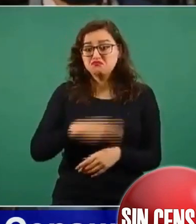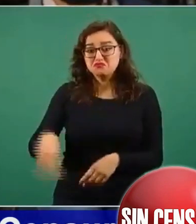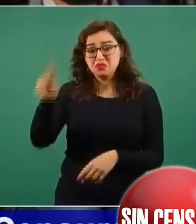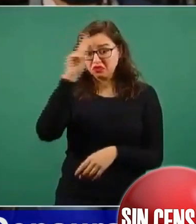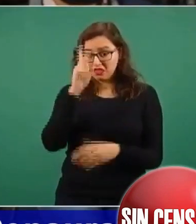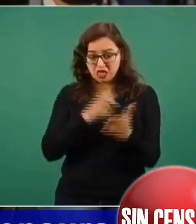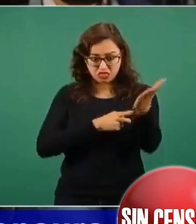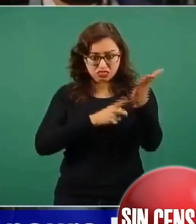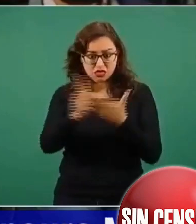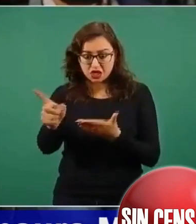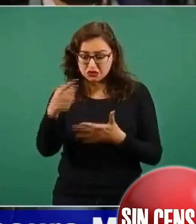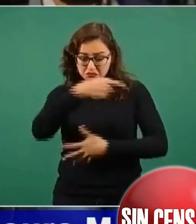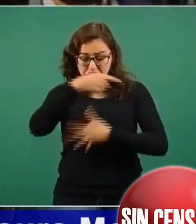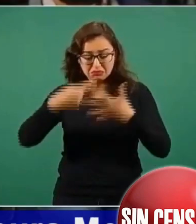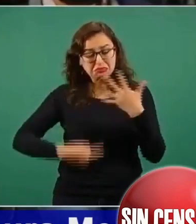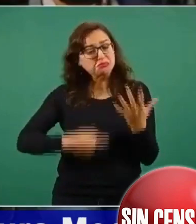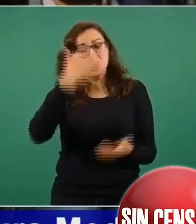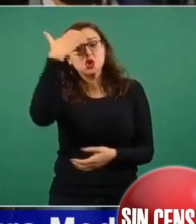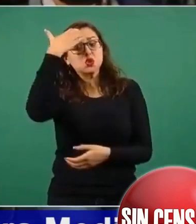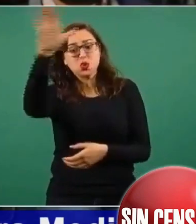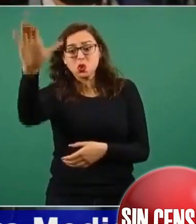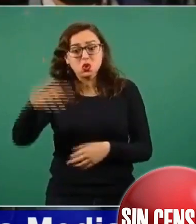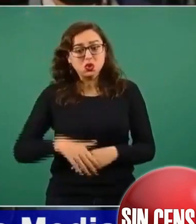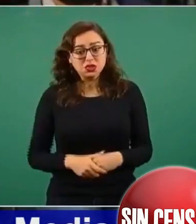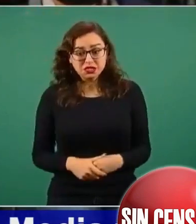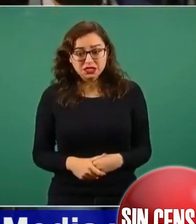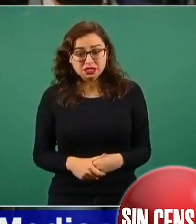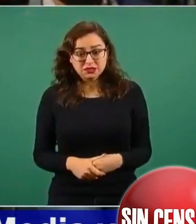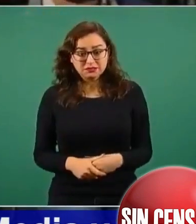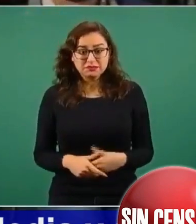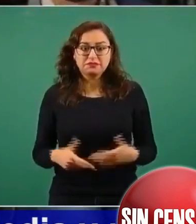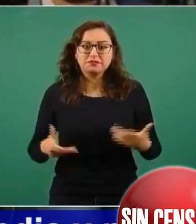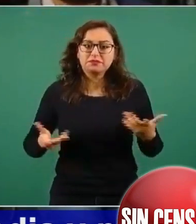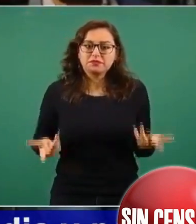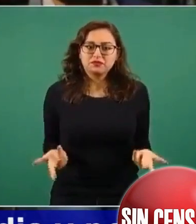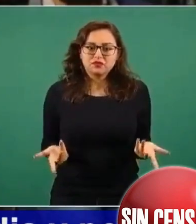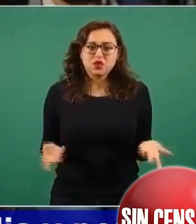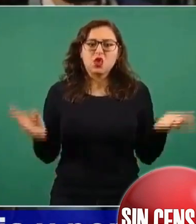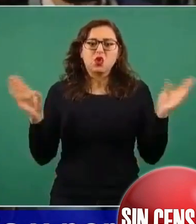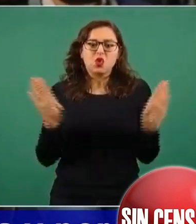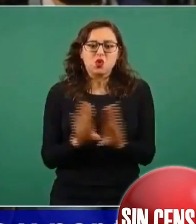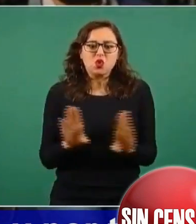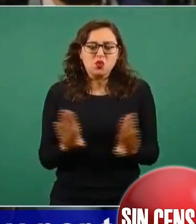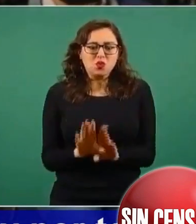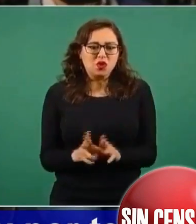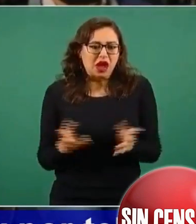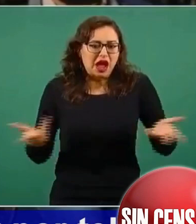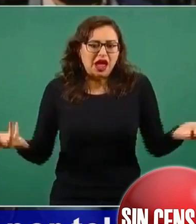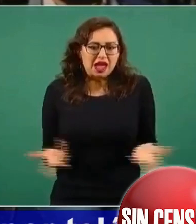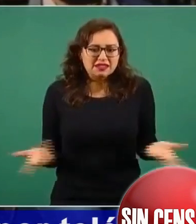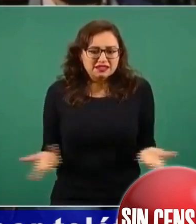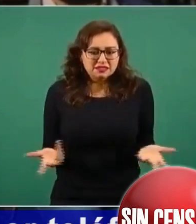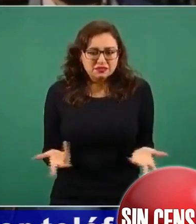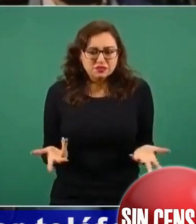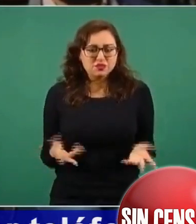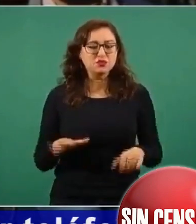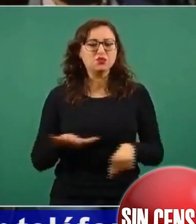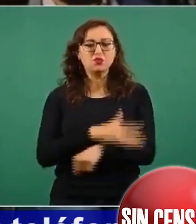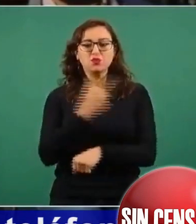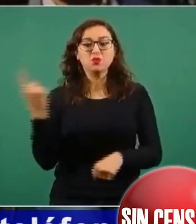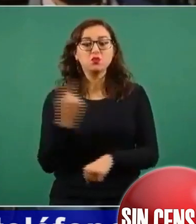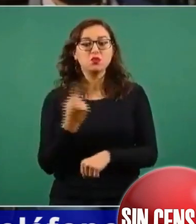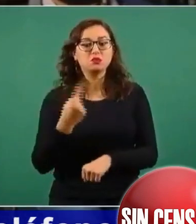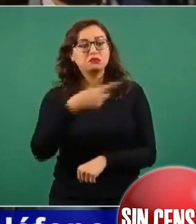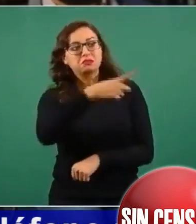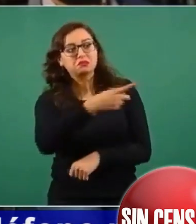que tenemos derechos. Entonces, ¿cómo podríamos hacer? Porque realmente el que se discuta en los